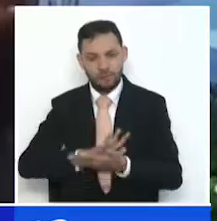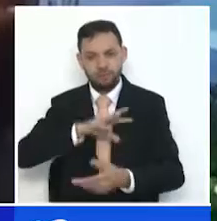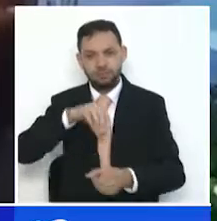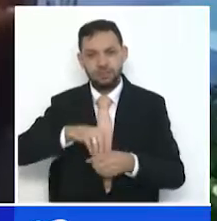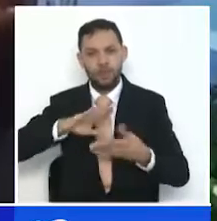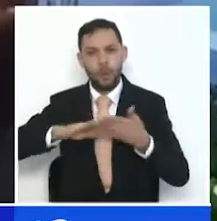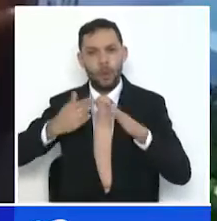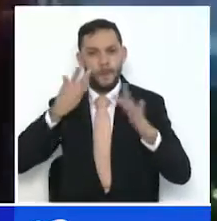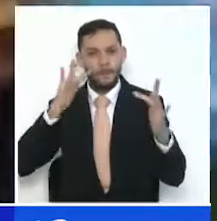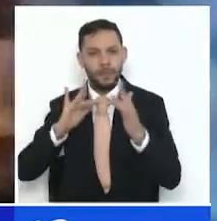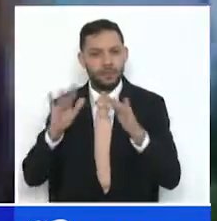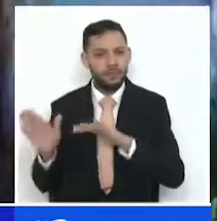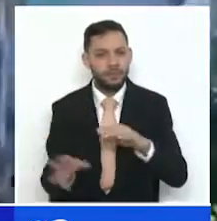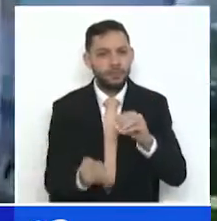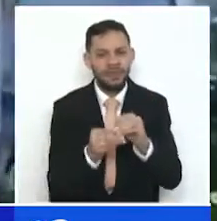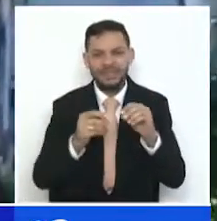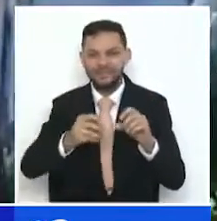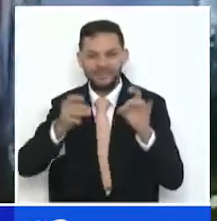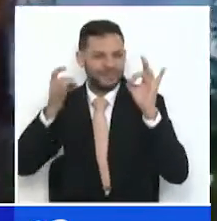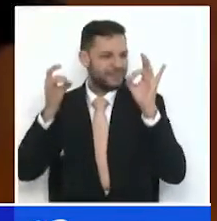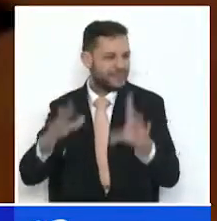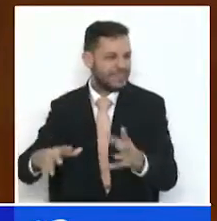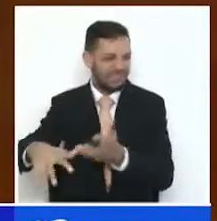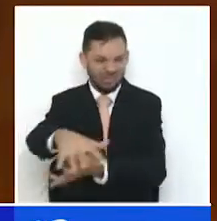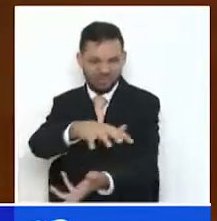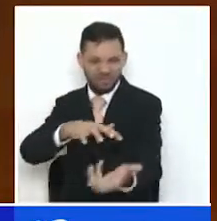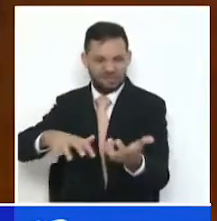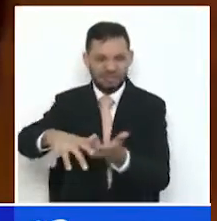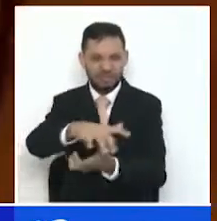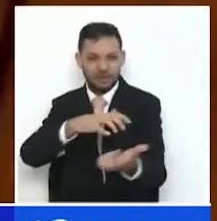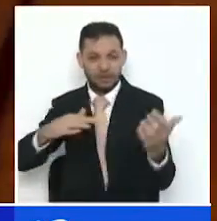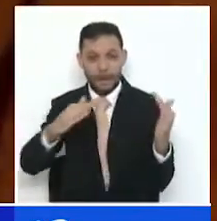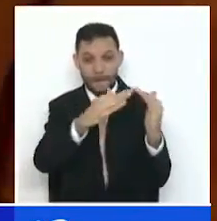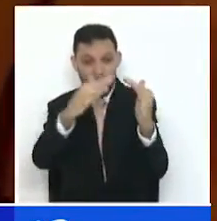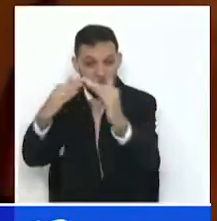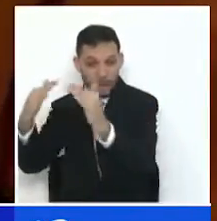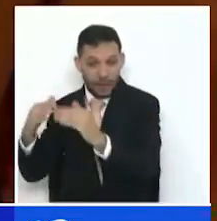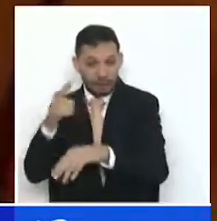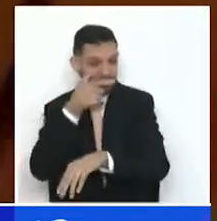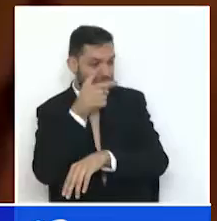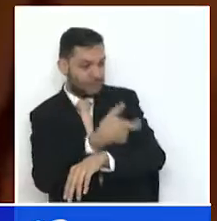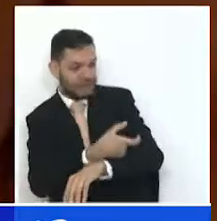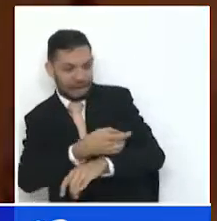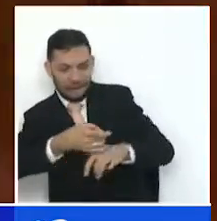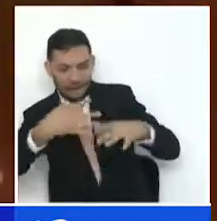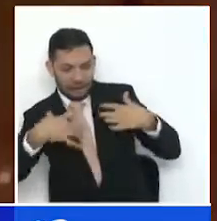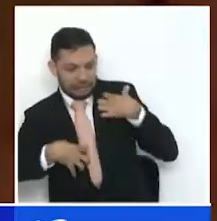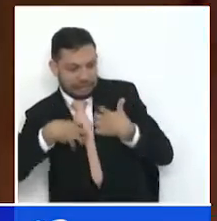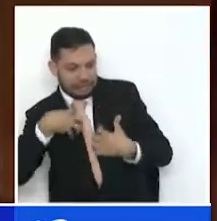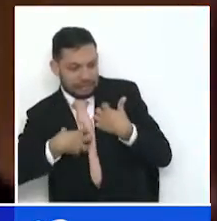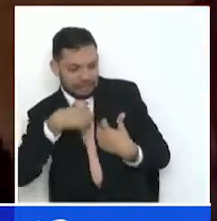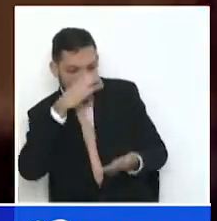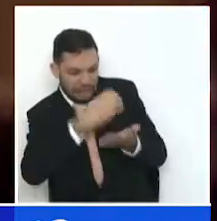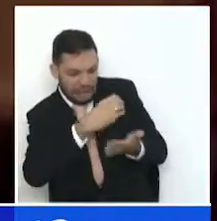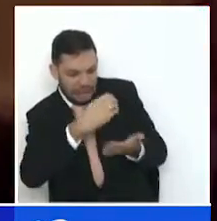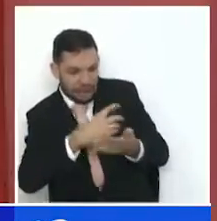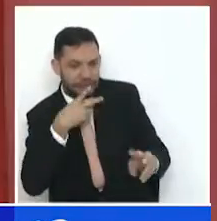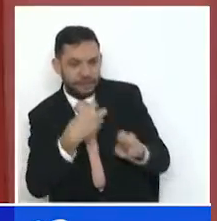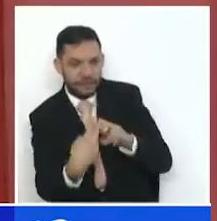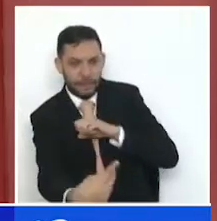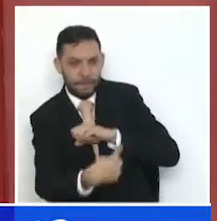La acción de vandalismo fue rechazada contundentemente por los vecinos del sector, quienes la consideran improcedente, violenta y